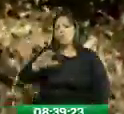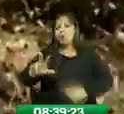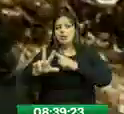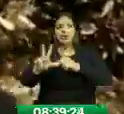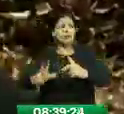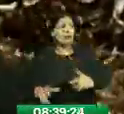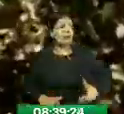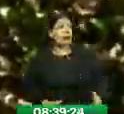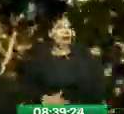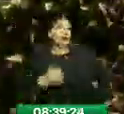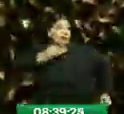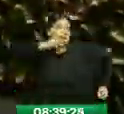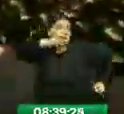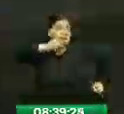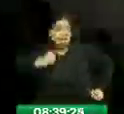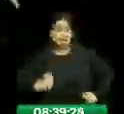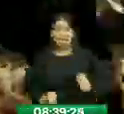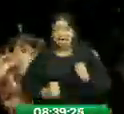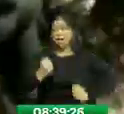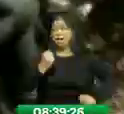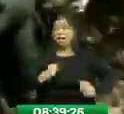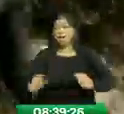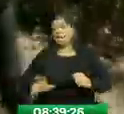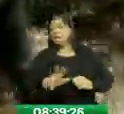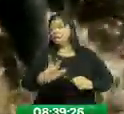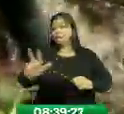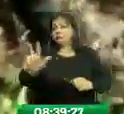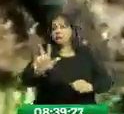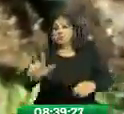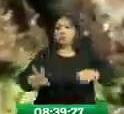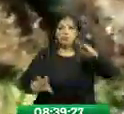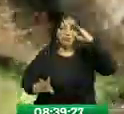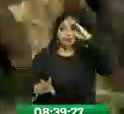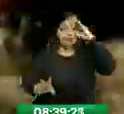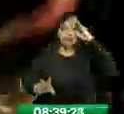Los uniformados tampoco dudaron en sacarlos de su escondite.